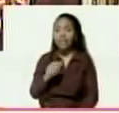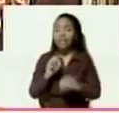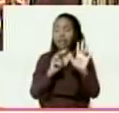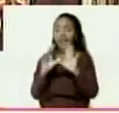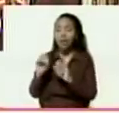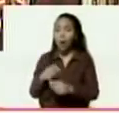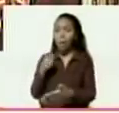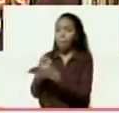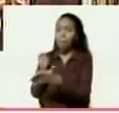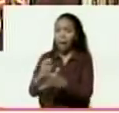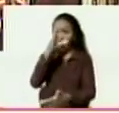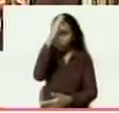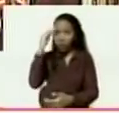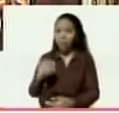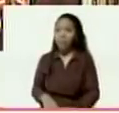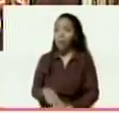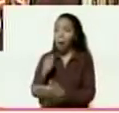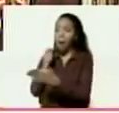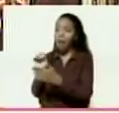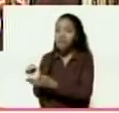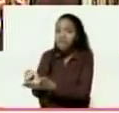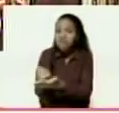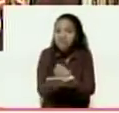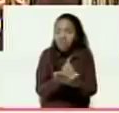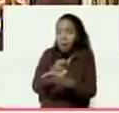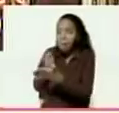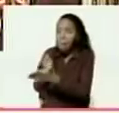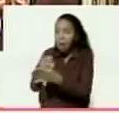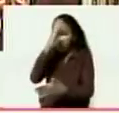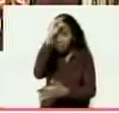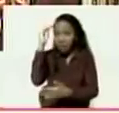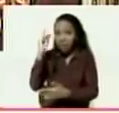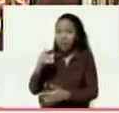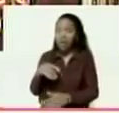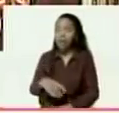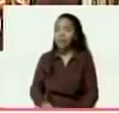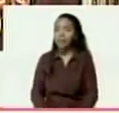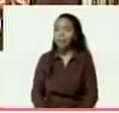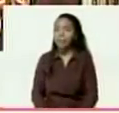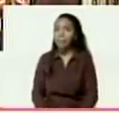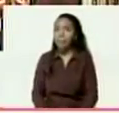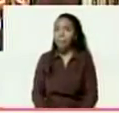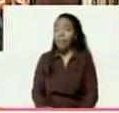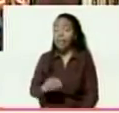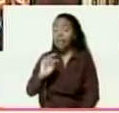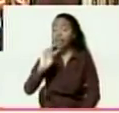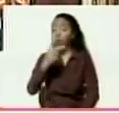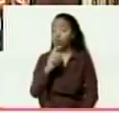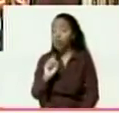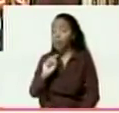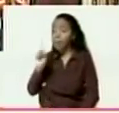Vamos a hacer una colecta para pagarle DirecTV a Diosdado. Bueno, fíjense ustedes, sobre la segunda pregunta.